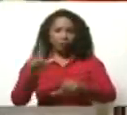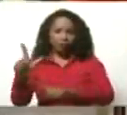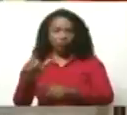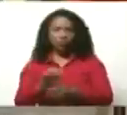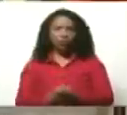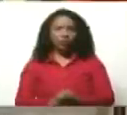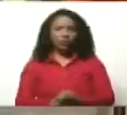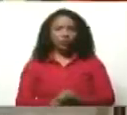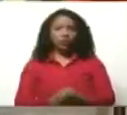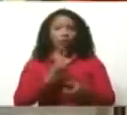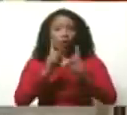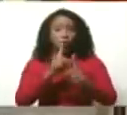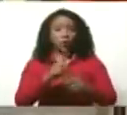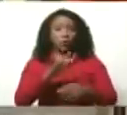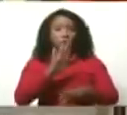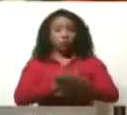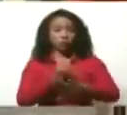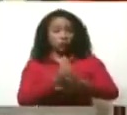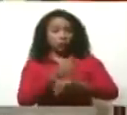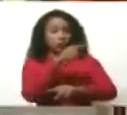imputados obviamente, acusados.